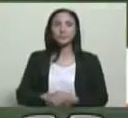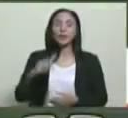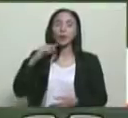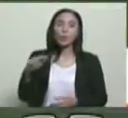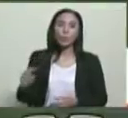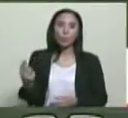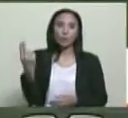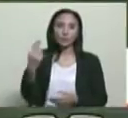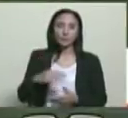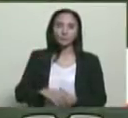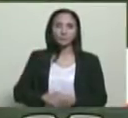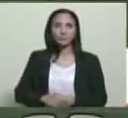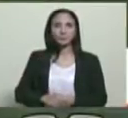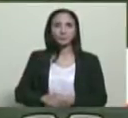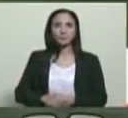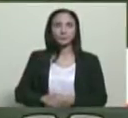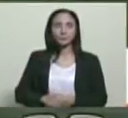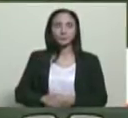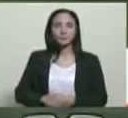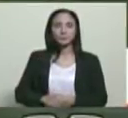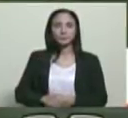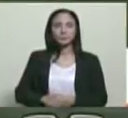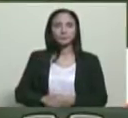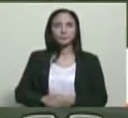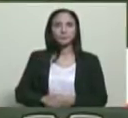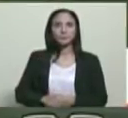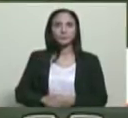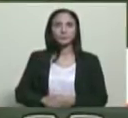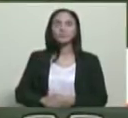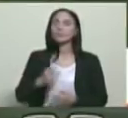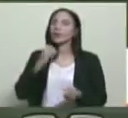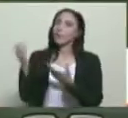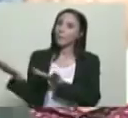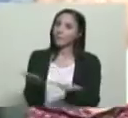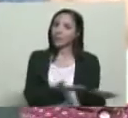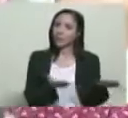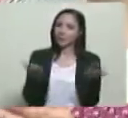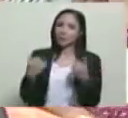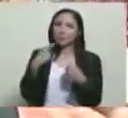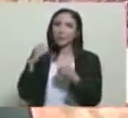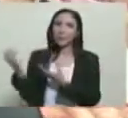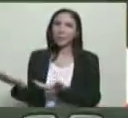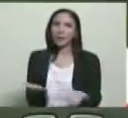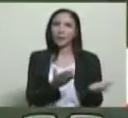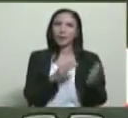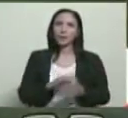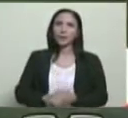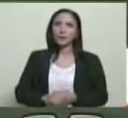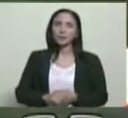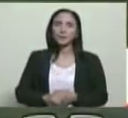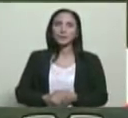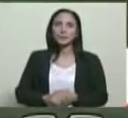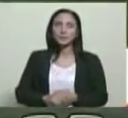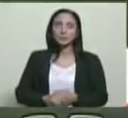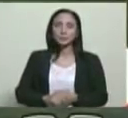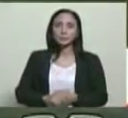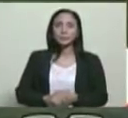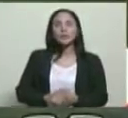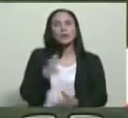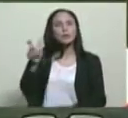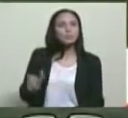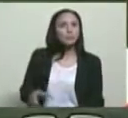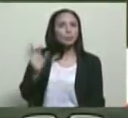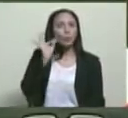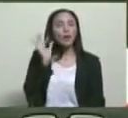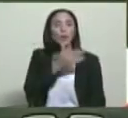Uruguay. Y Ana Alvarado, de Venezuela, bienvenida. Compañera, Ana Alvarado, presidenta de la